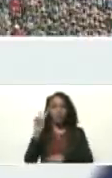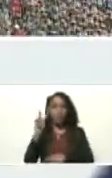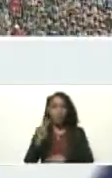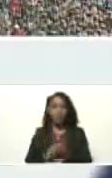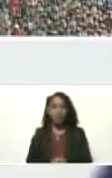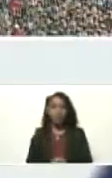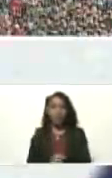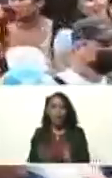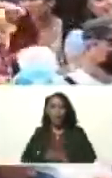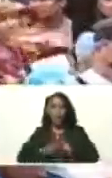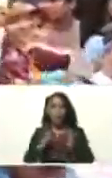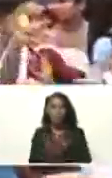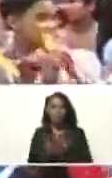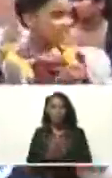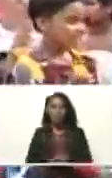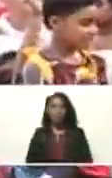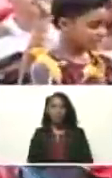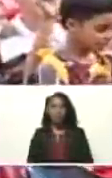para el mundo.